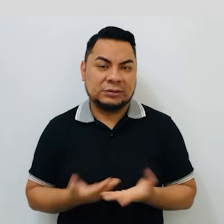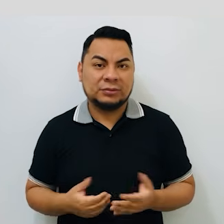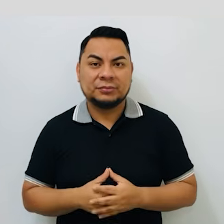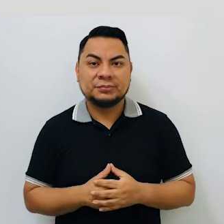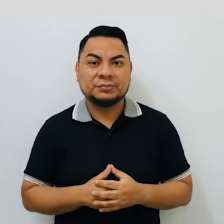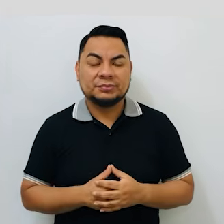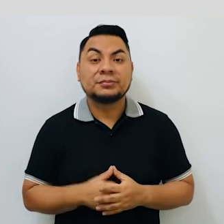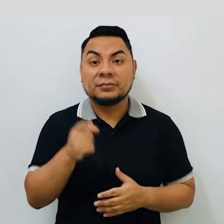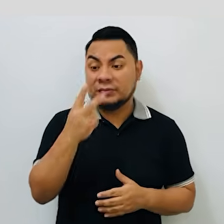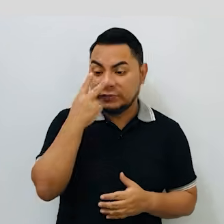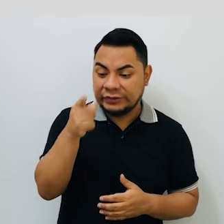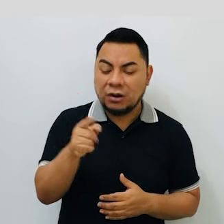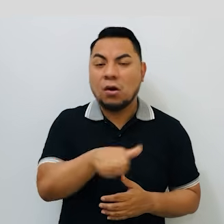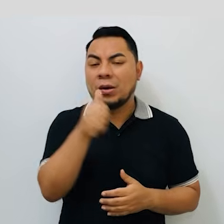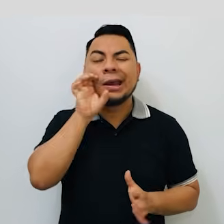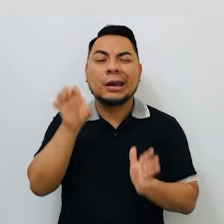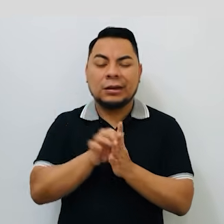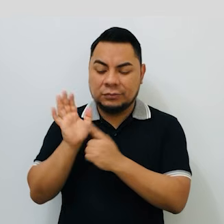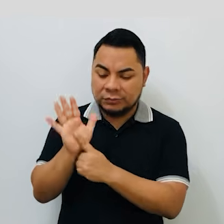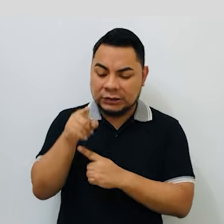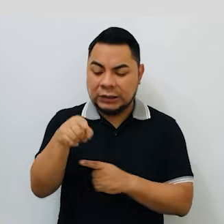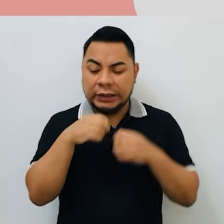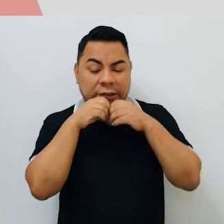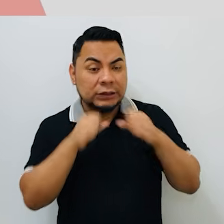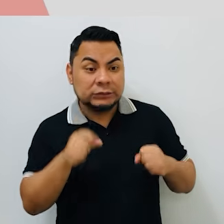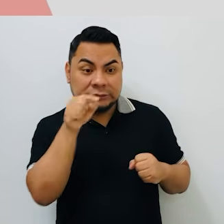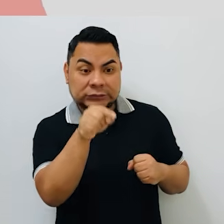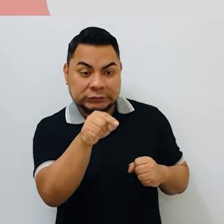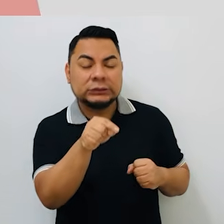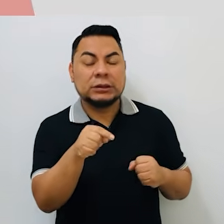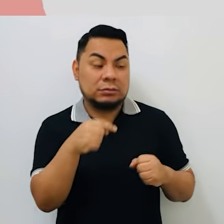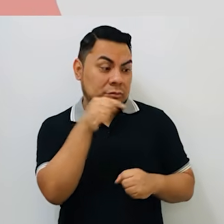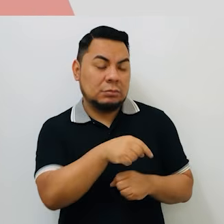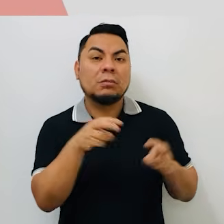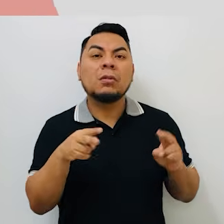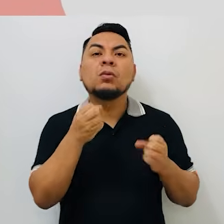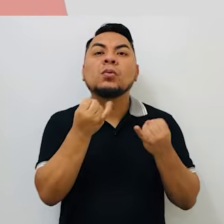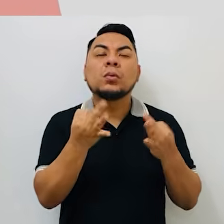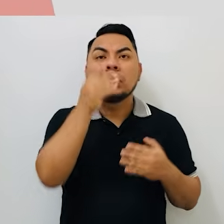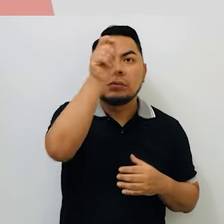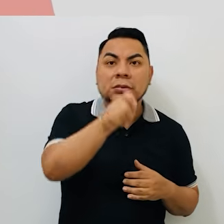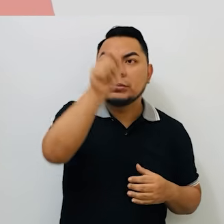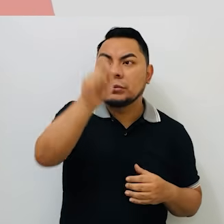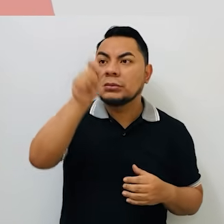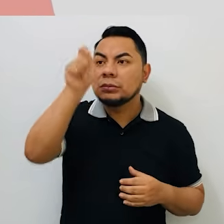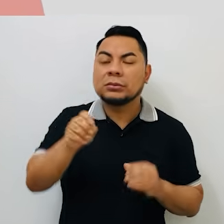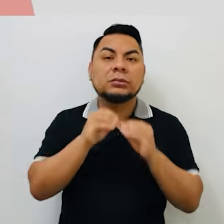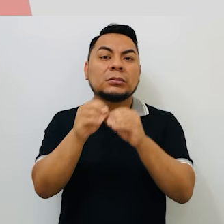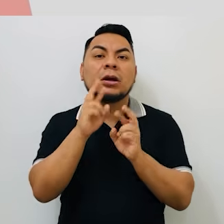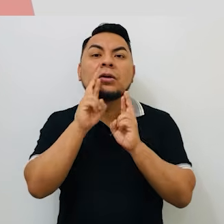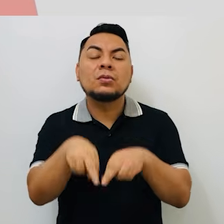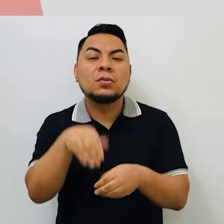votos emitidos. Observa el siguiente ejemplo. La secretaria o el secretario suma los palotes marcados